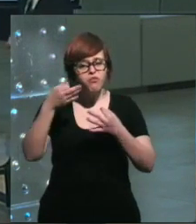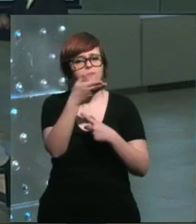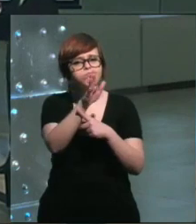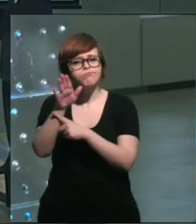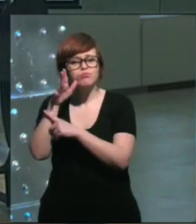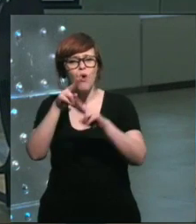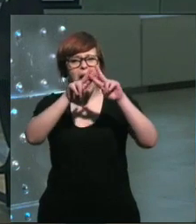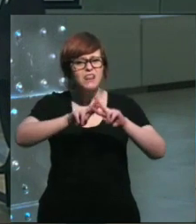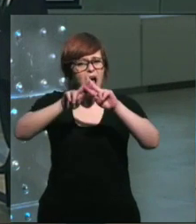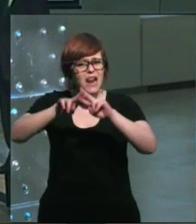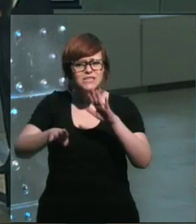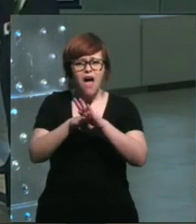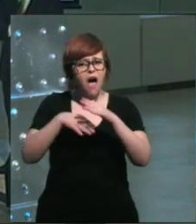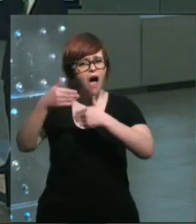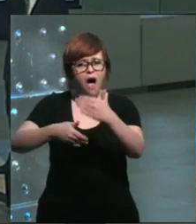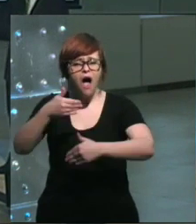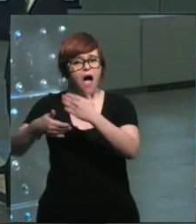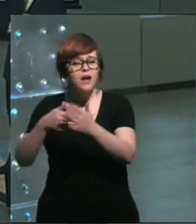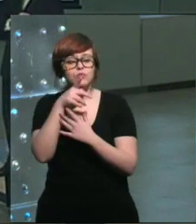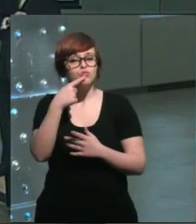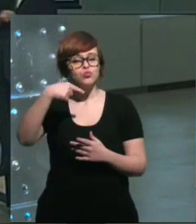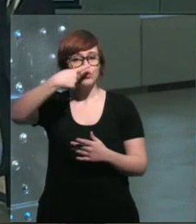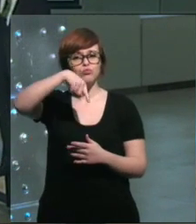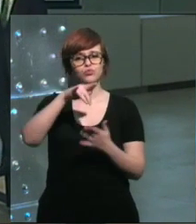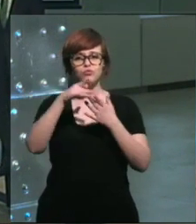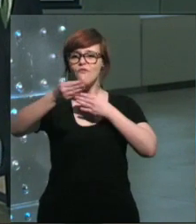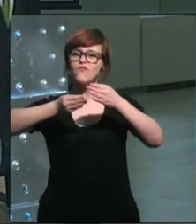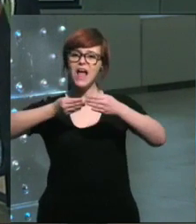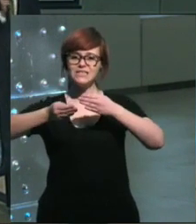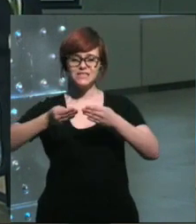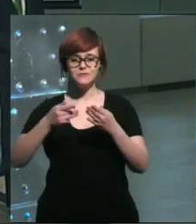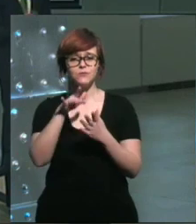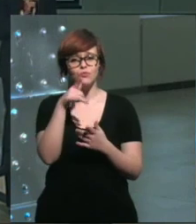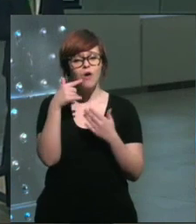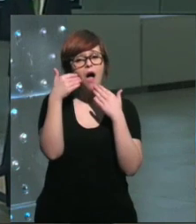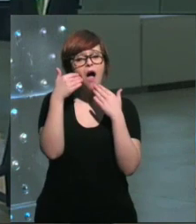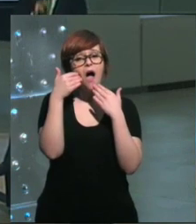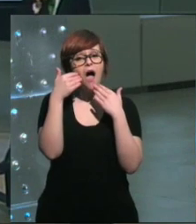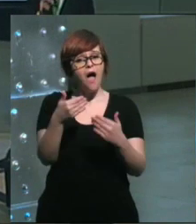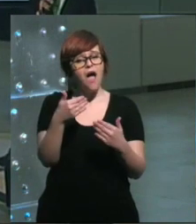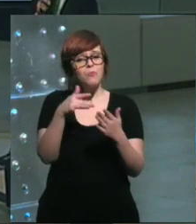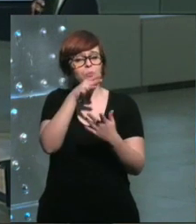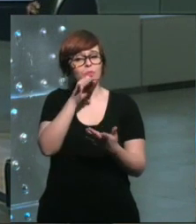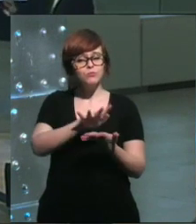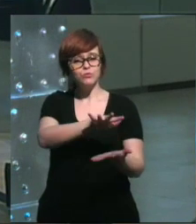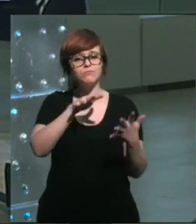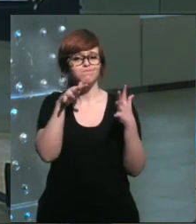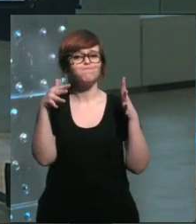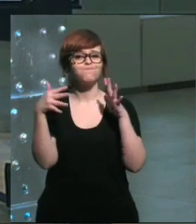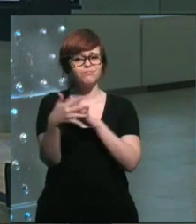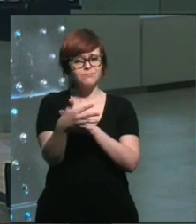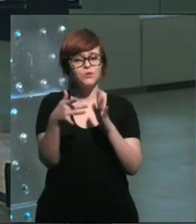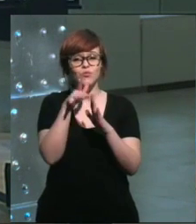análisis continuo, y éramos absolutamente flexibles y podíamos cambiar de rumbo en cualquier momento. Solo podíamos hacerlo gracias